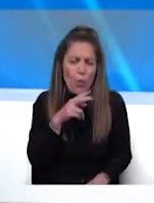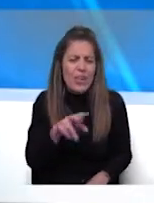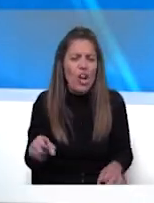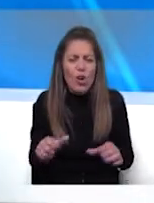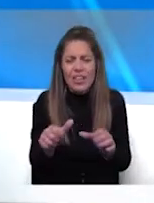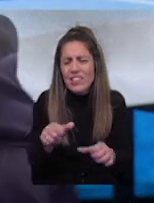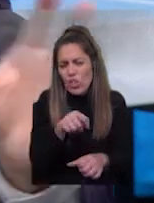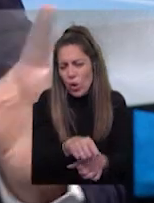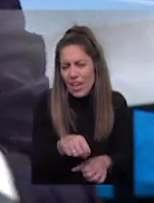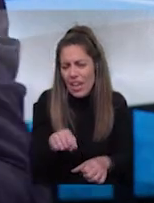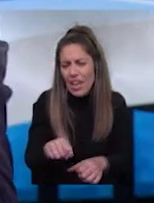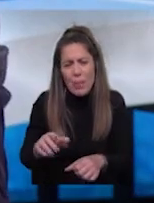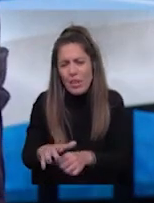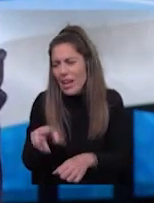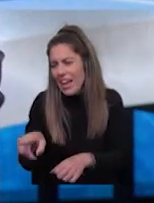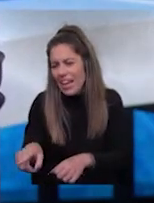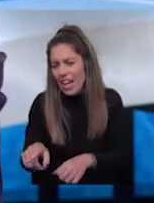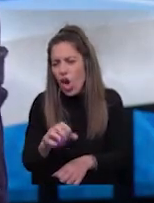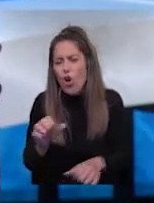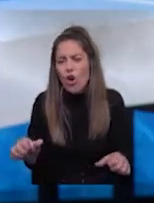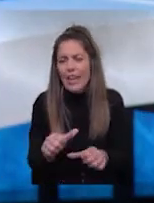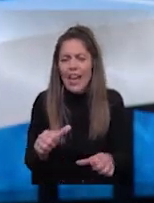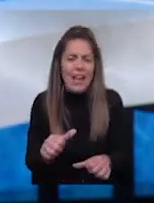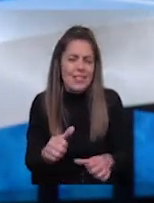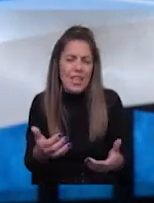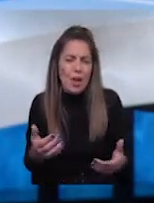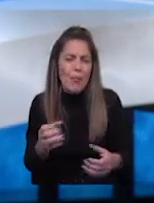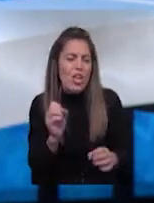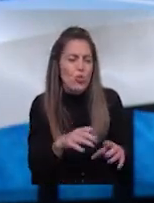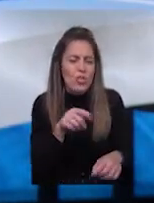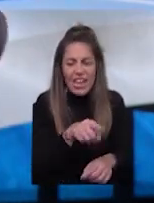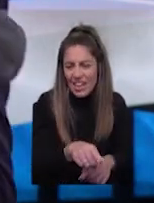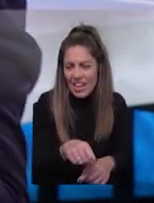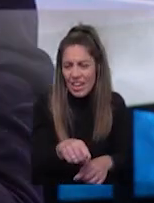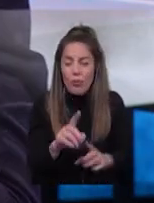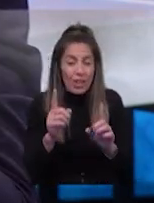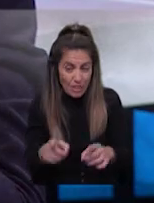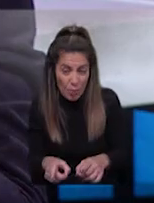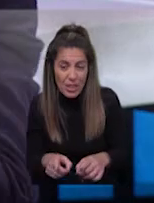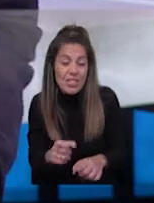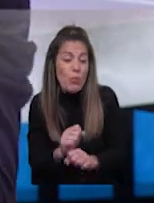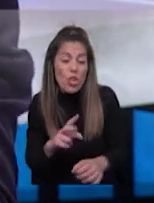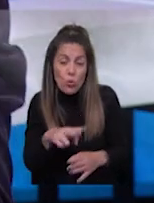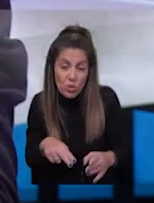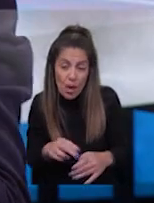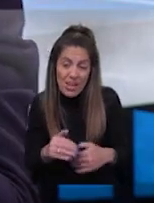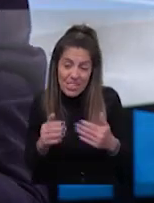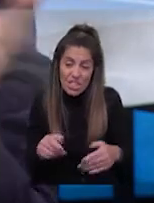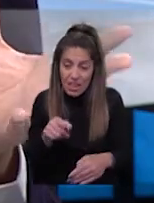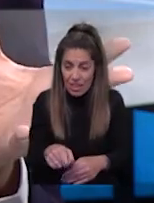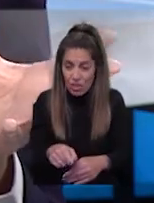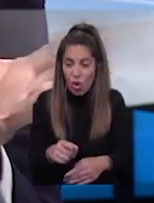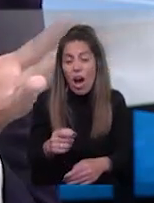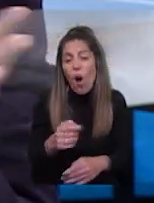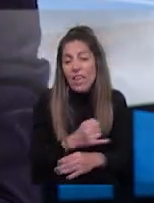haciendo fulano y mengano para tapar aquel, o mirá lo que hacen para ensuciar a aquel otro, porque también se puede utilizar, más allá de estos casos, a